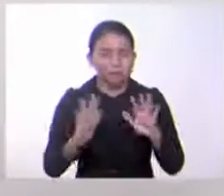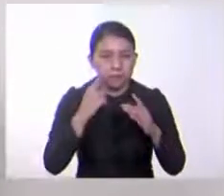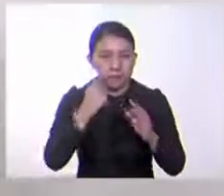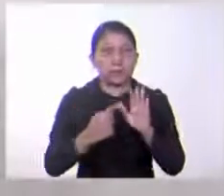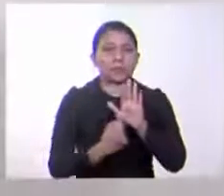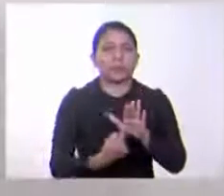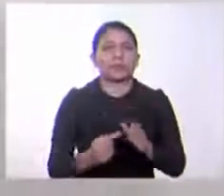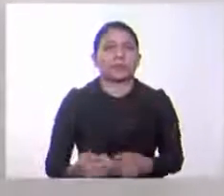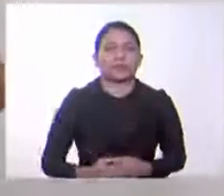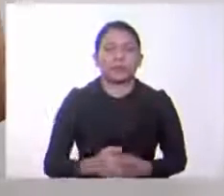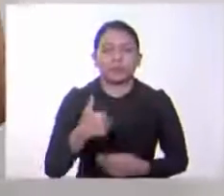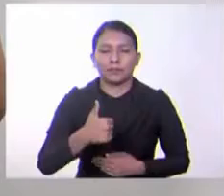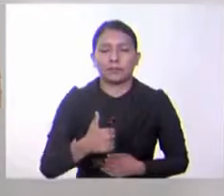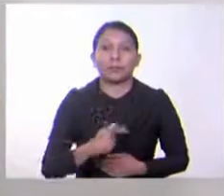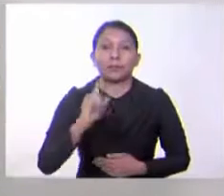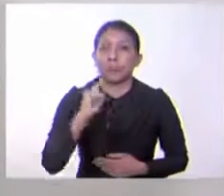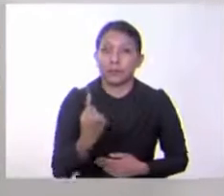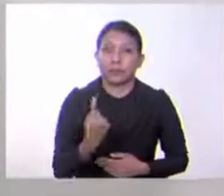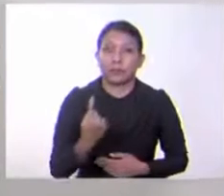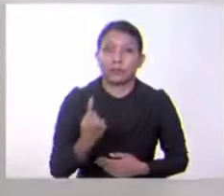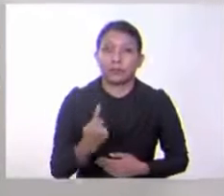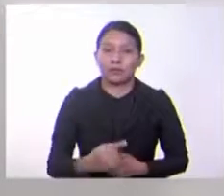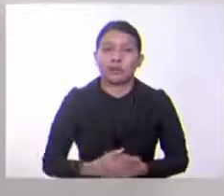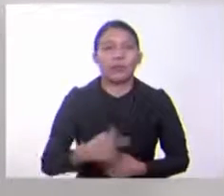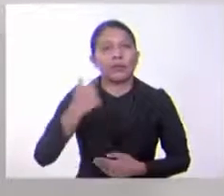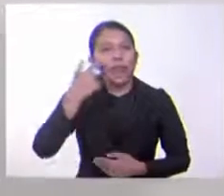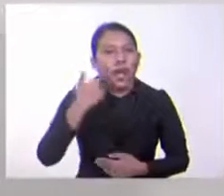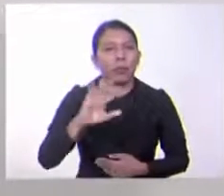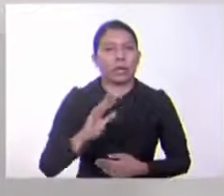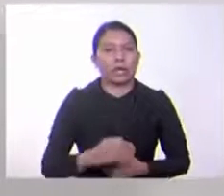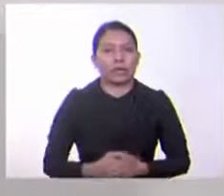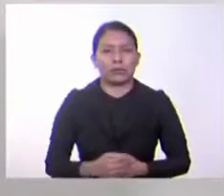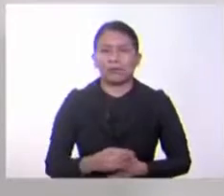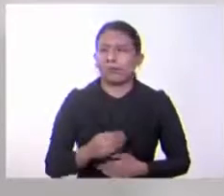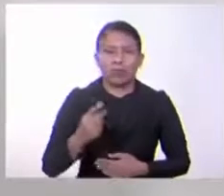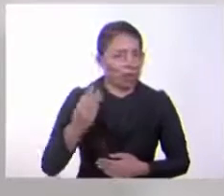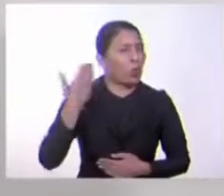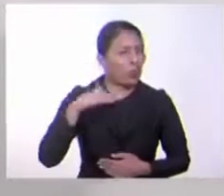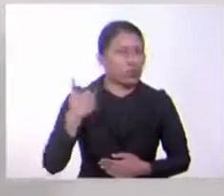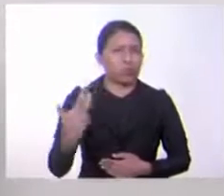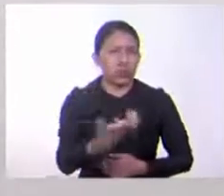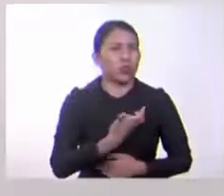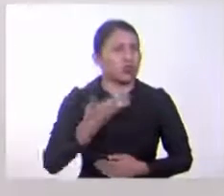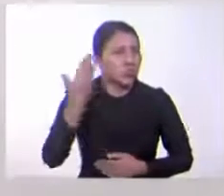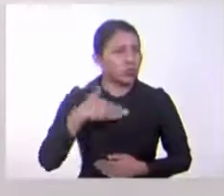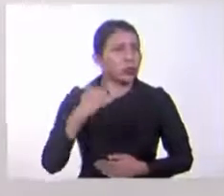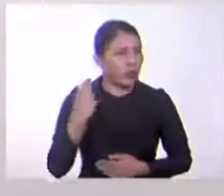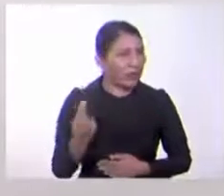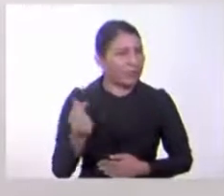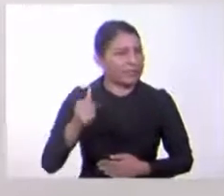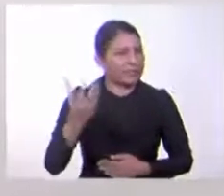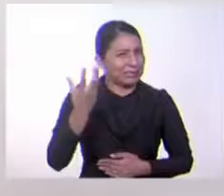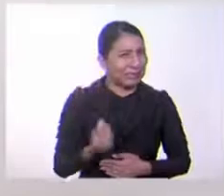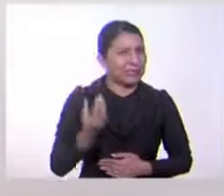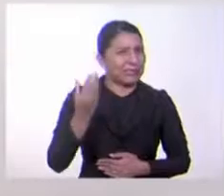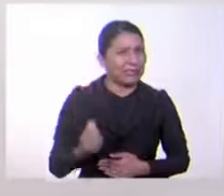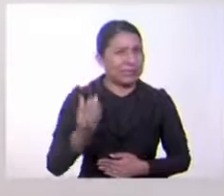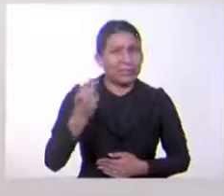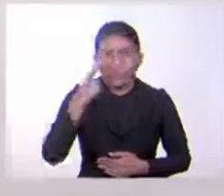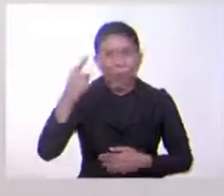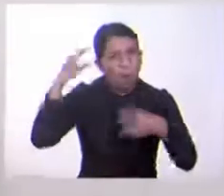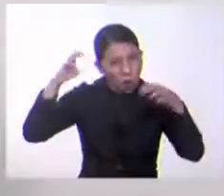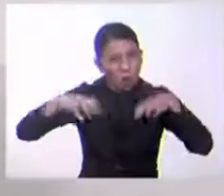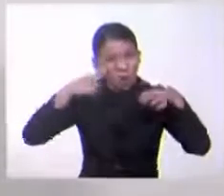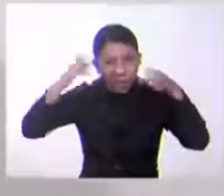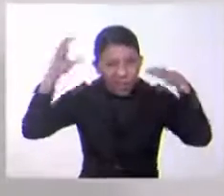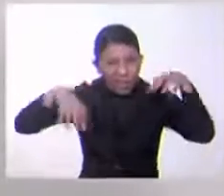acuerdo. Y voy a colocar un ejemplo bien cotidiano. Y más en estos días que ha estado un poco lluvioso,